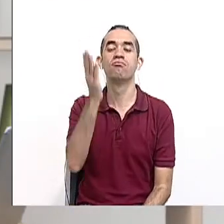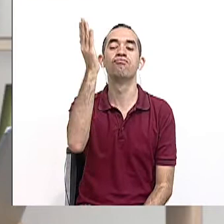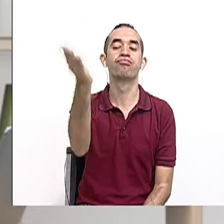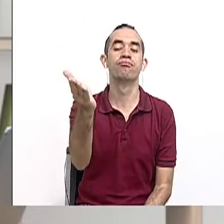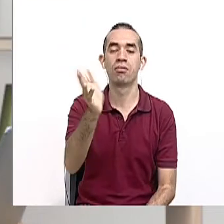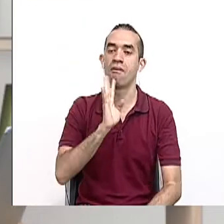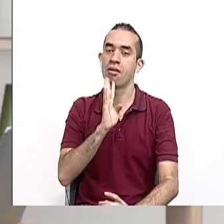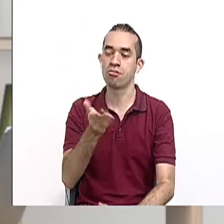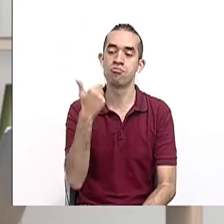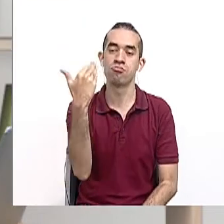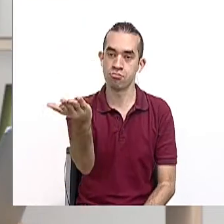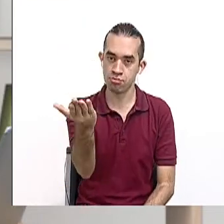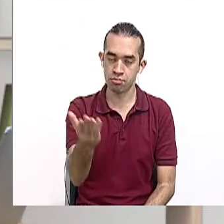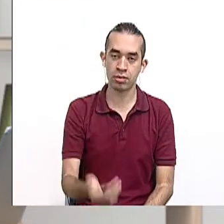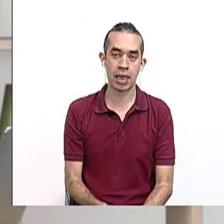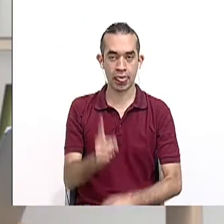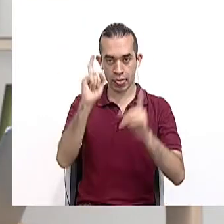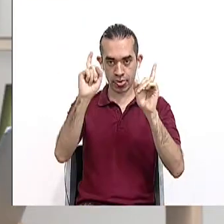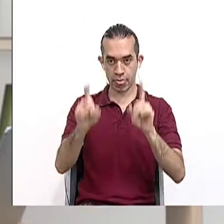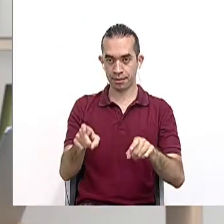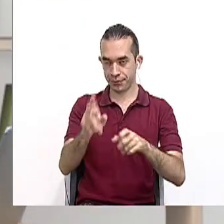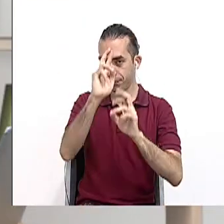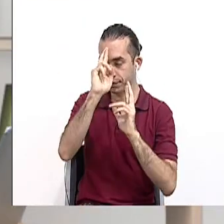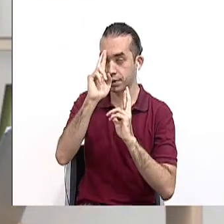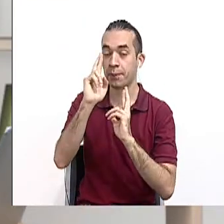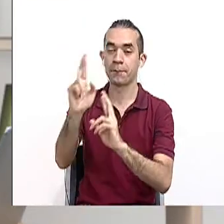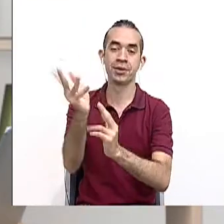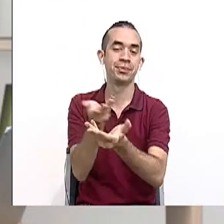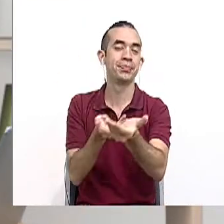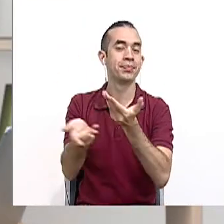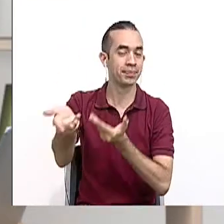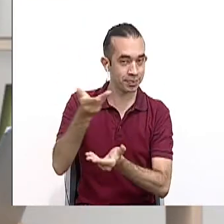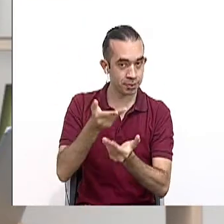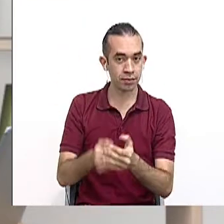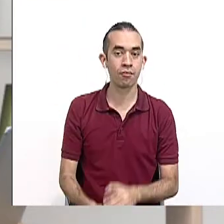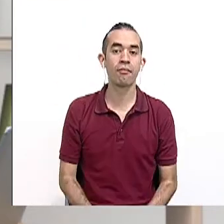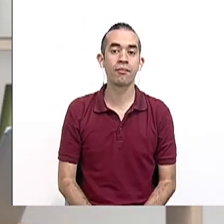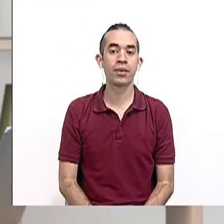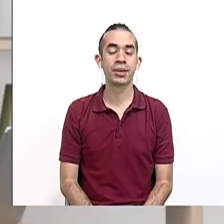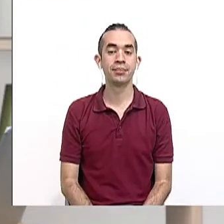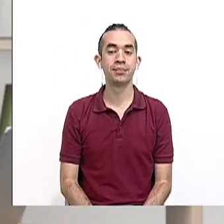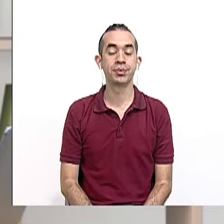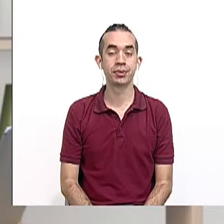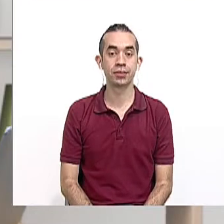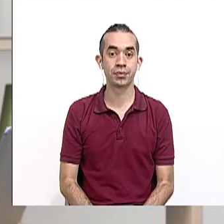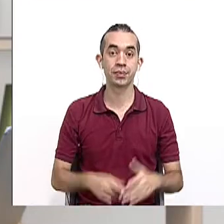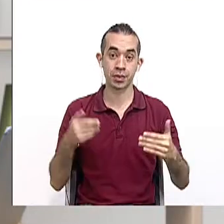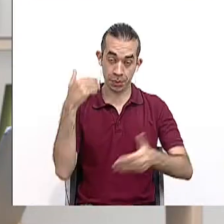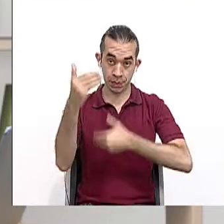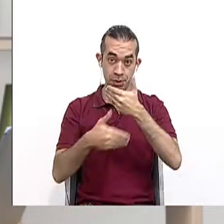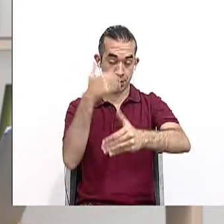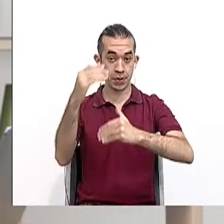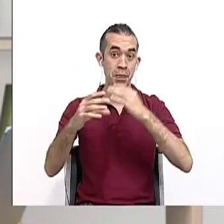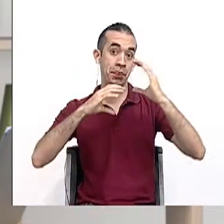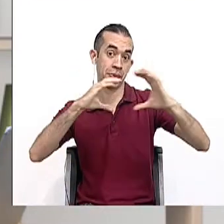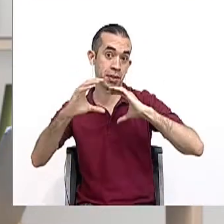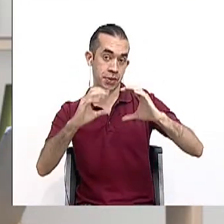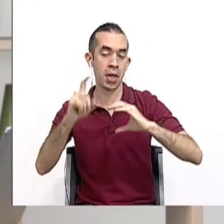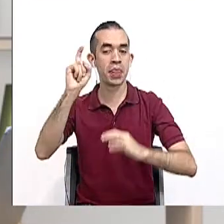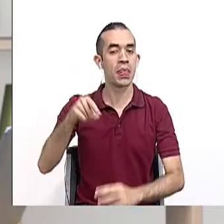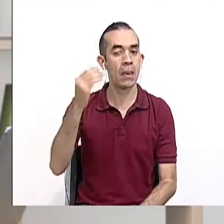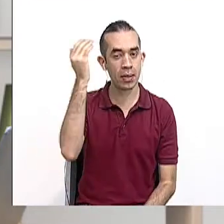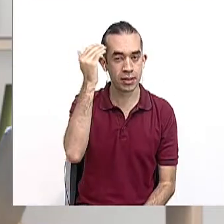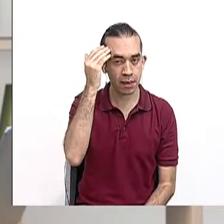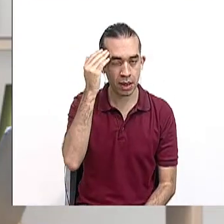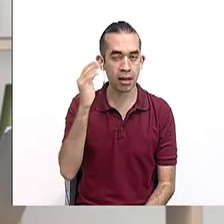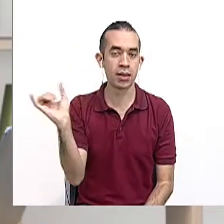¿verdad? Y tratarlo con respeto. También debemos considerar entre todo ese proceso de comunicación que tenemos, los